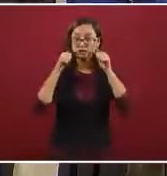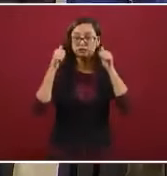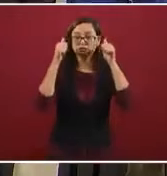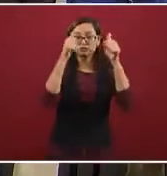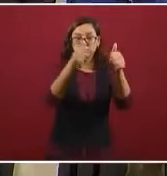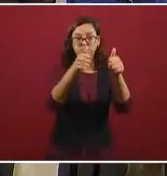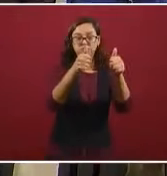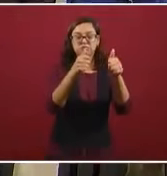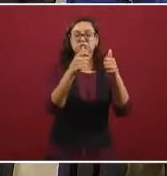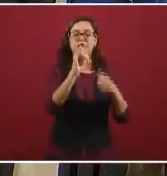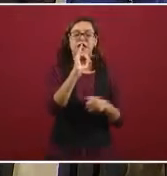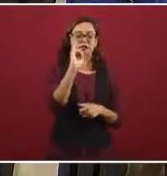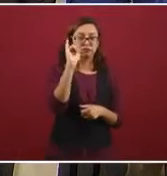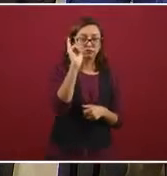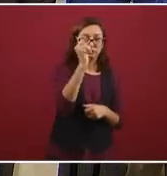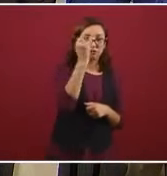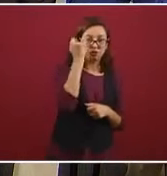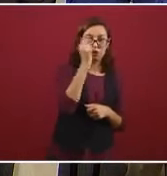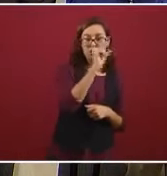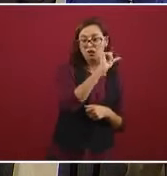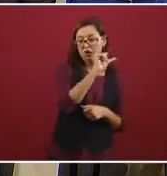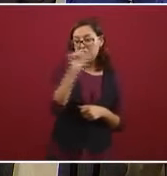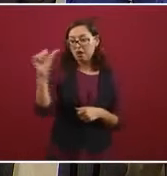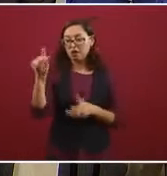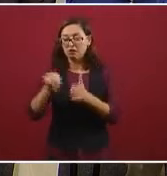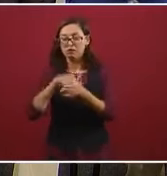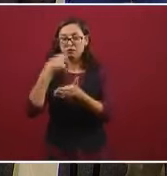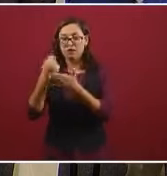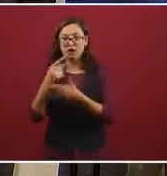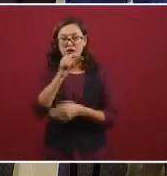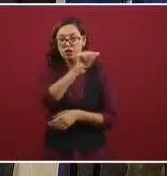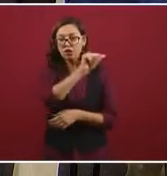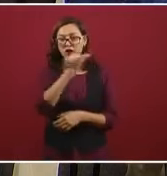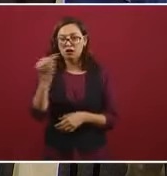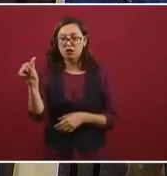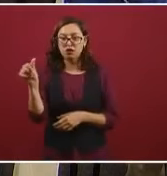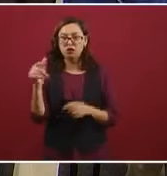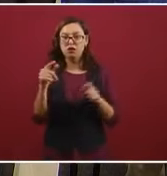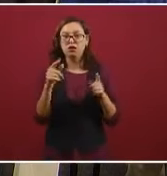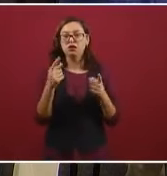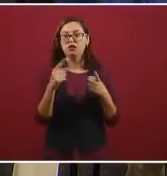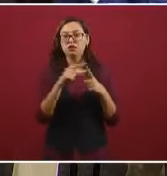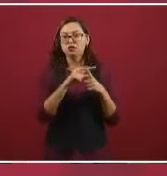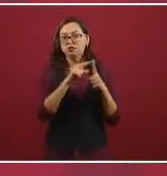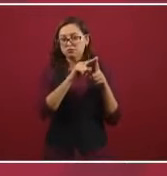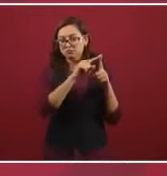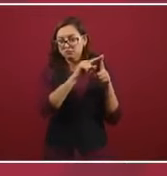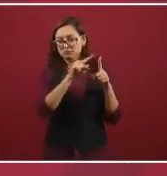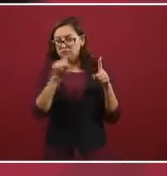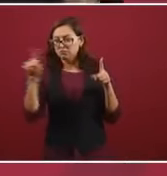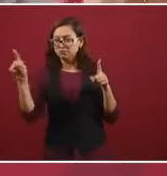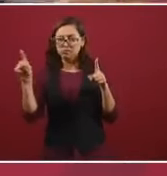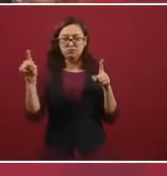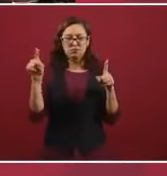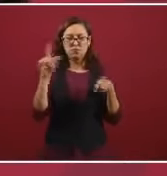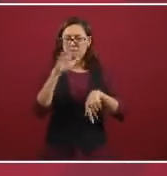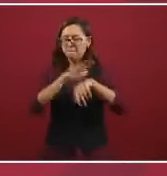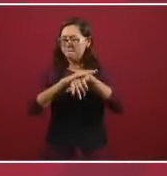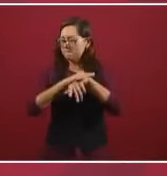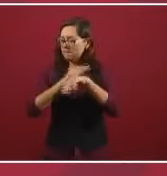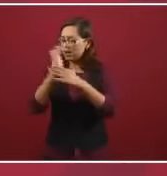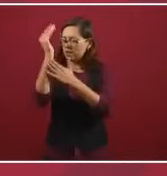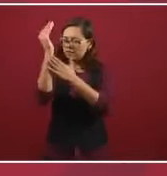vas de Tijuana hacia Tamaulipas, el área donde ha habido la reducción más drástica